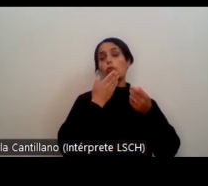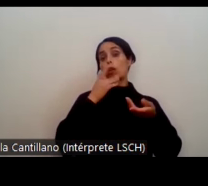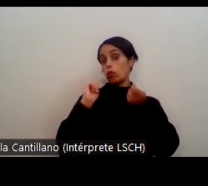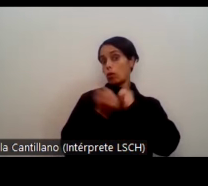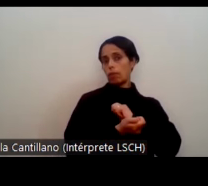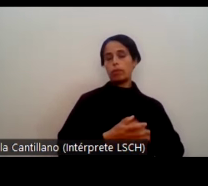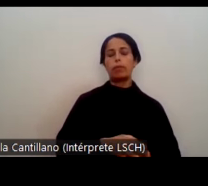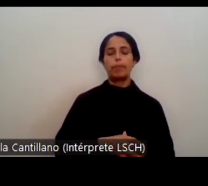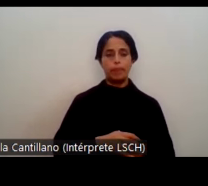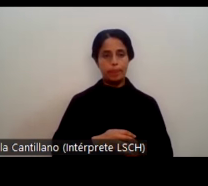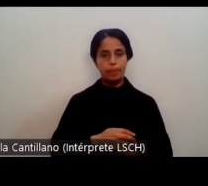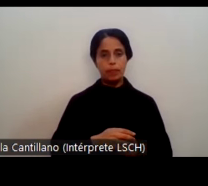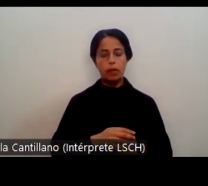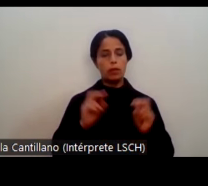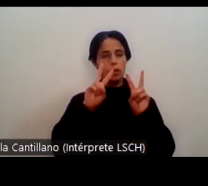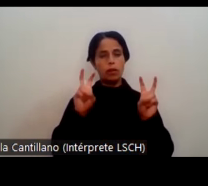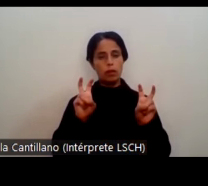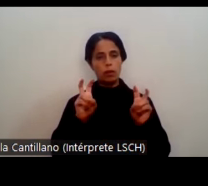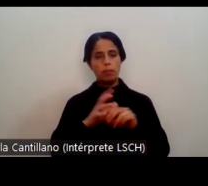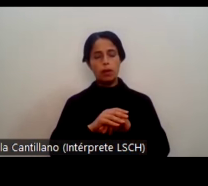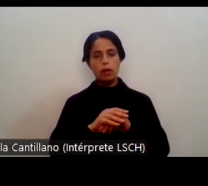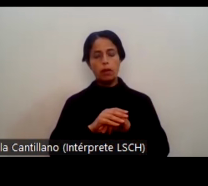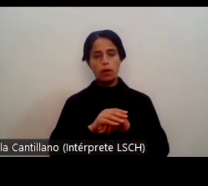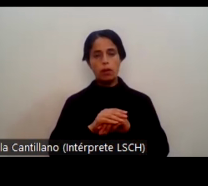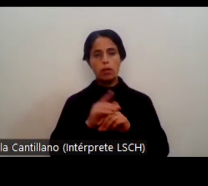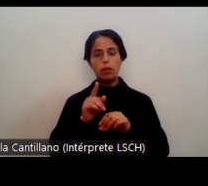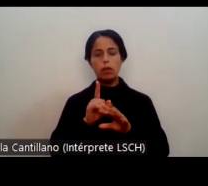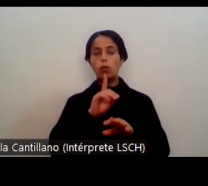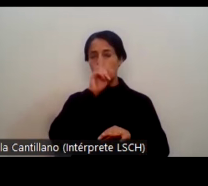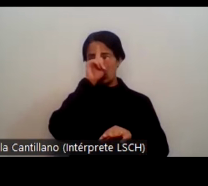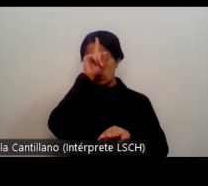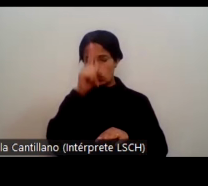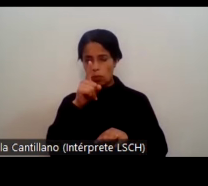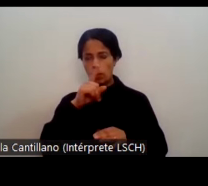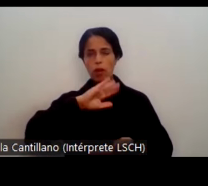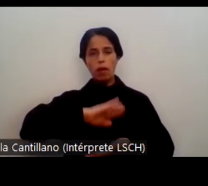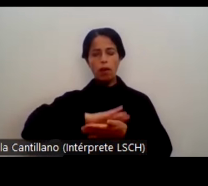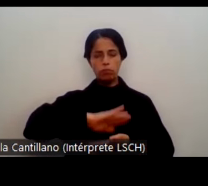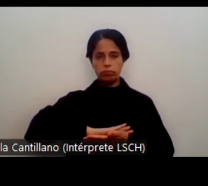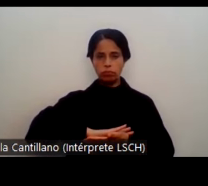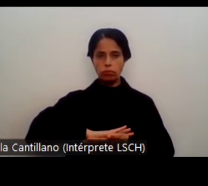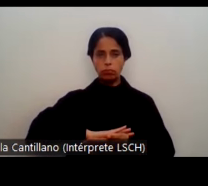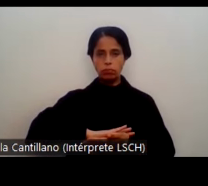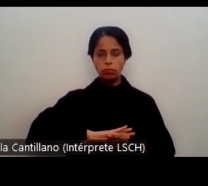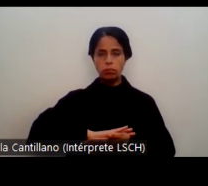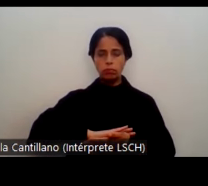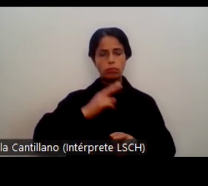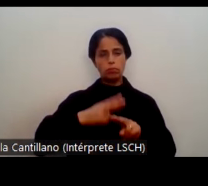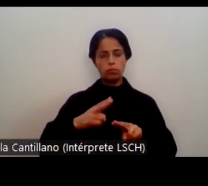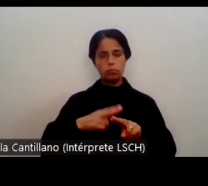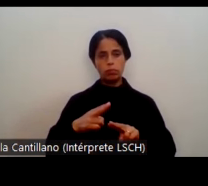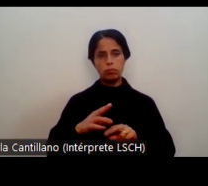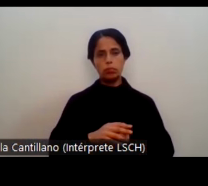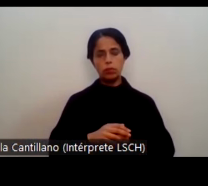Bueno, respecto a si este tipo de ritos se llevó a cabo en